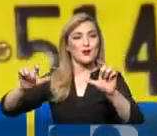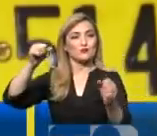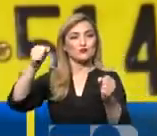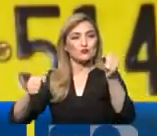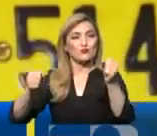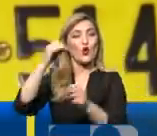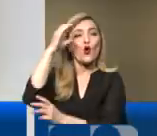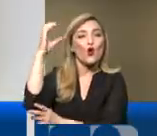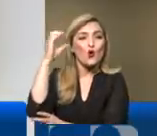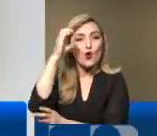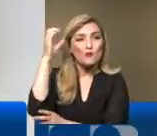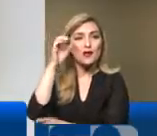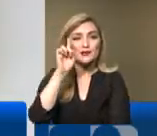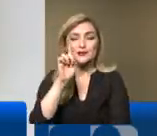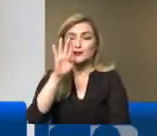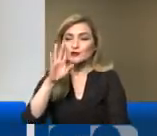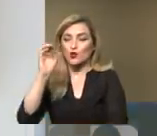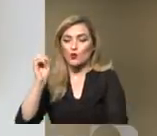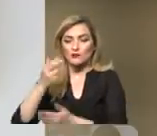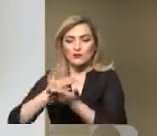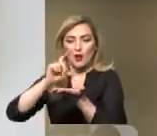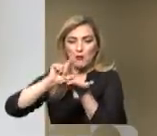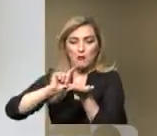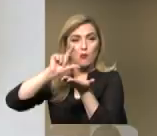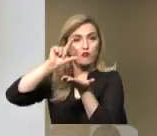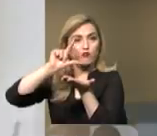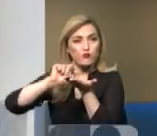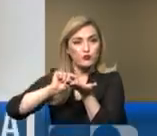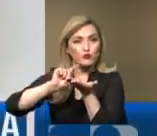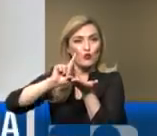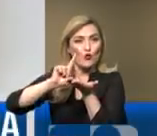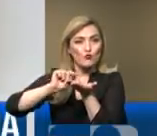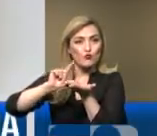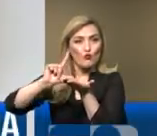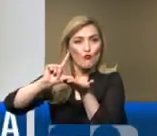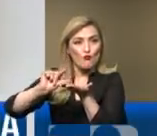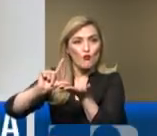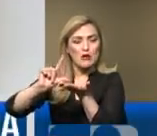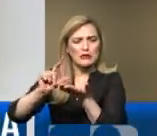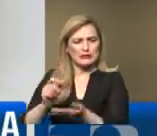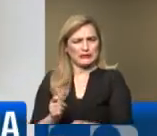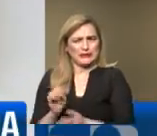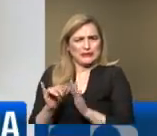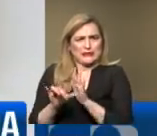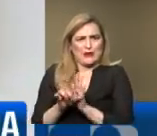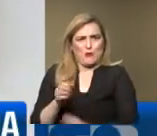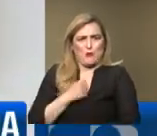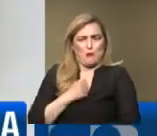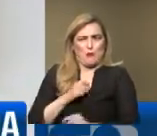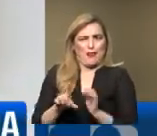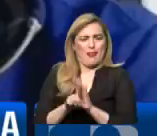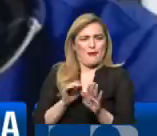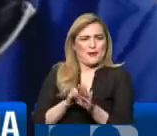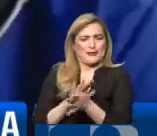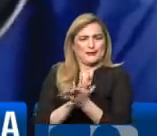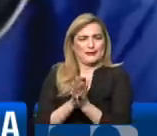en Colombia y 140 cartuchos de diferentes calibres. Esto último se enmarcaría en el delito de tenencia ilegal de municiones o armas